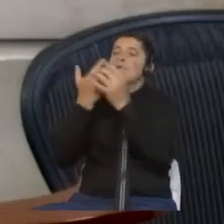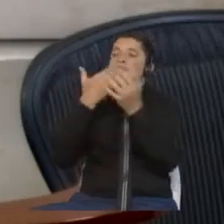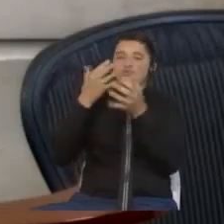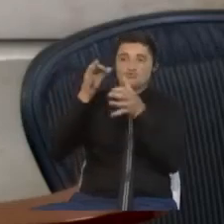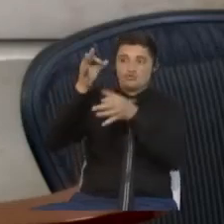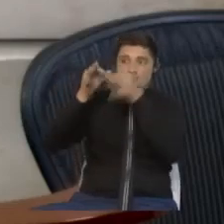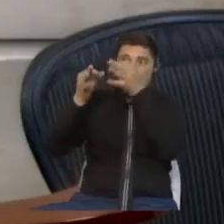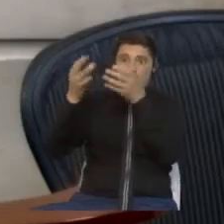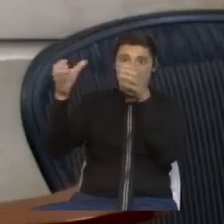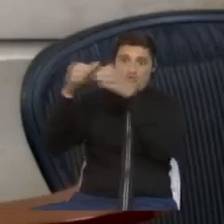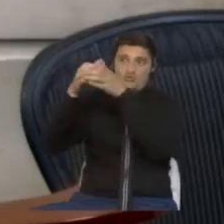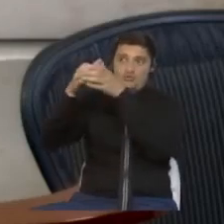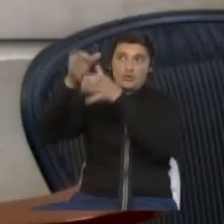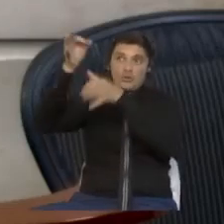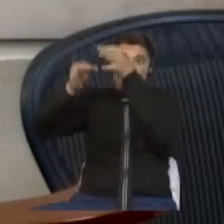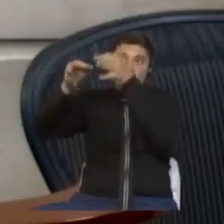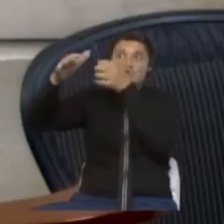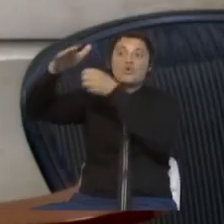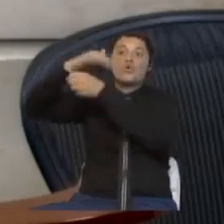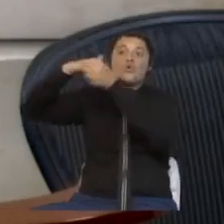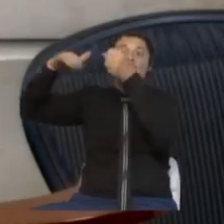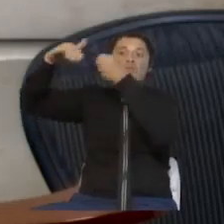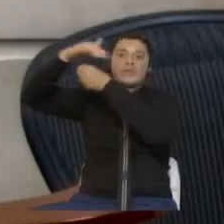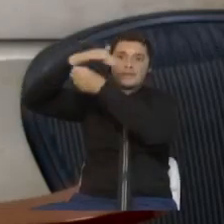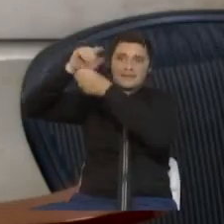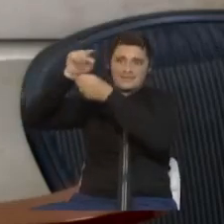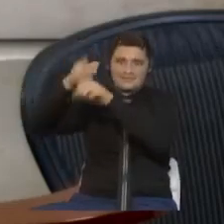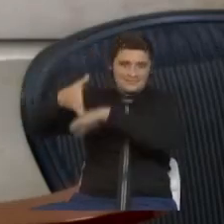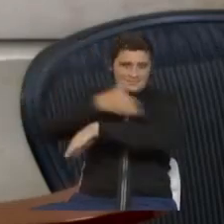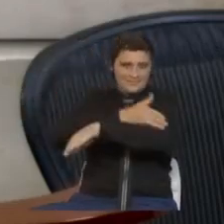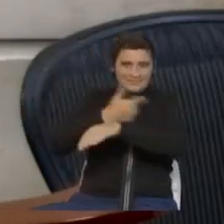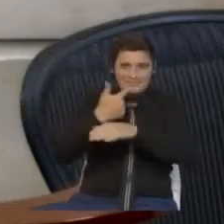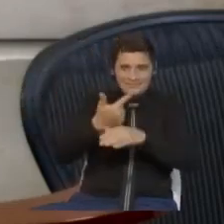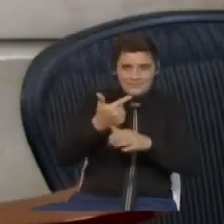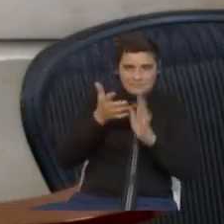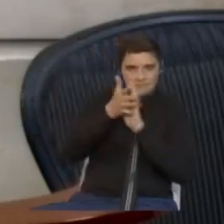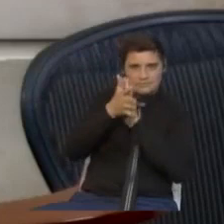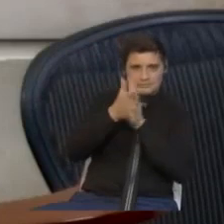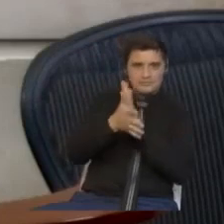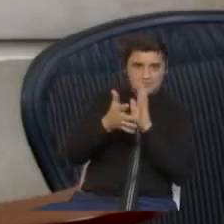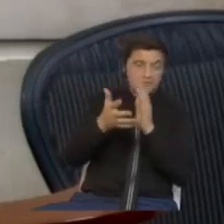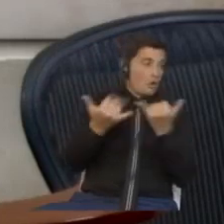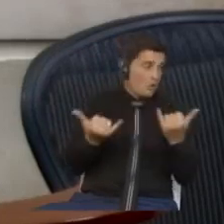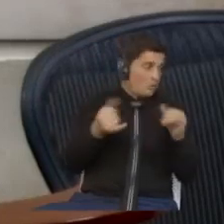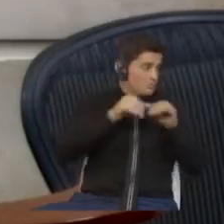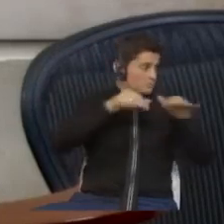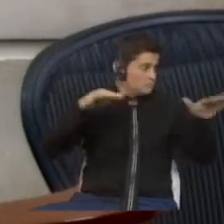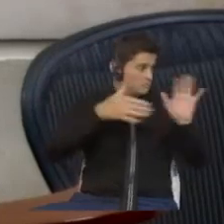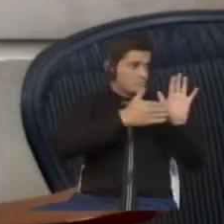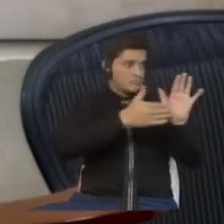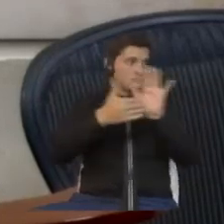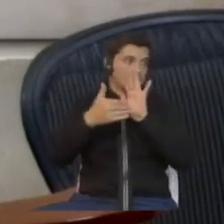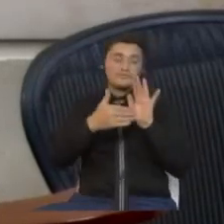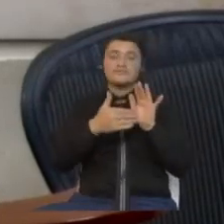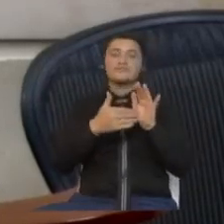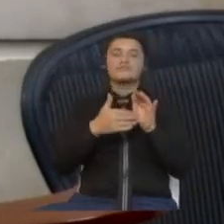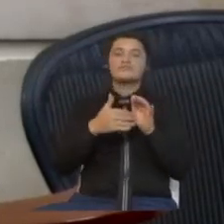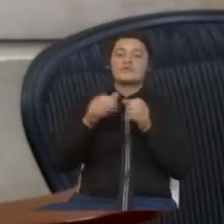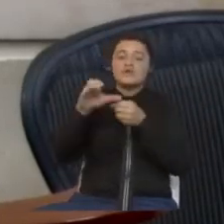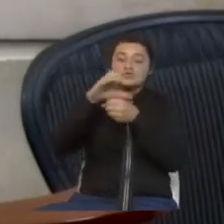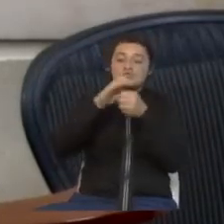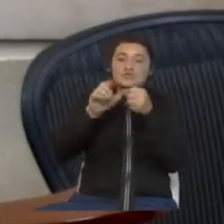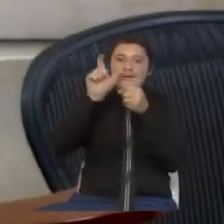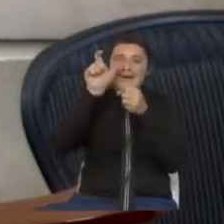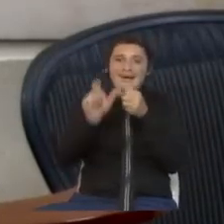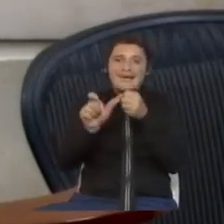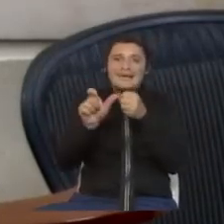doctor humberto como les compartí sotto voce y ahora lo hago públicamente una ciudadana